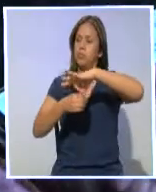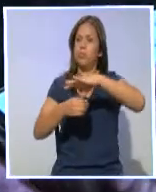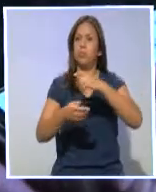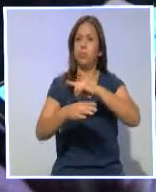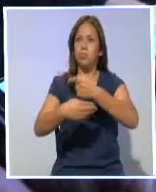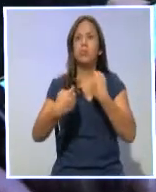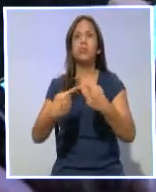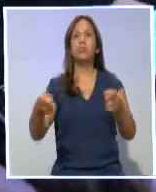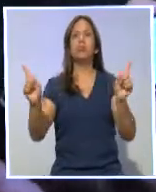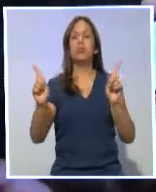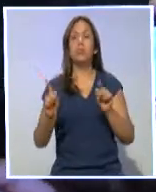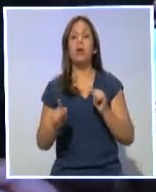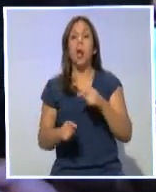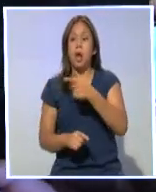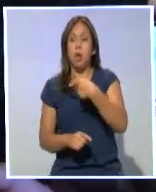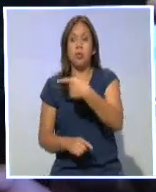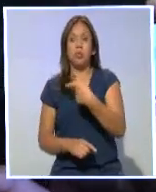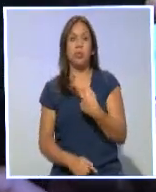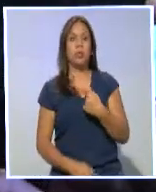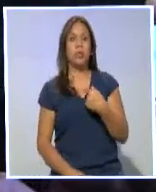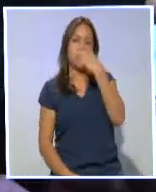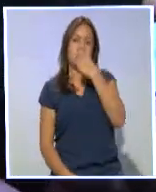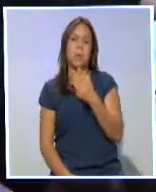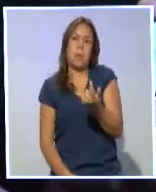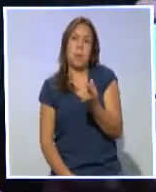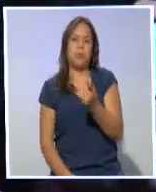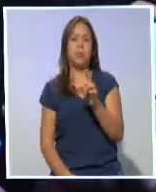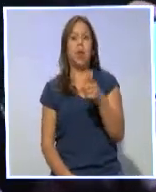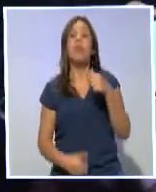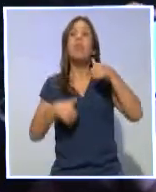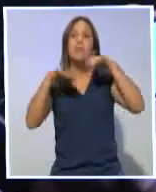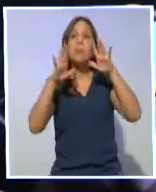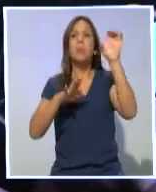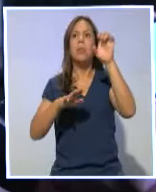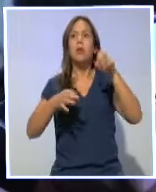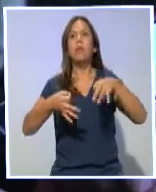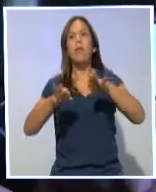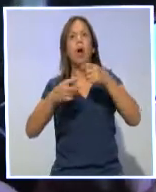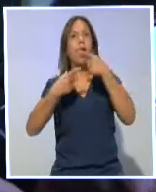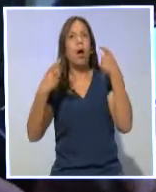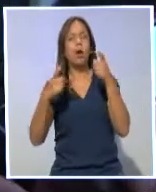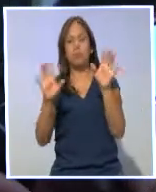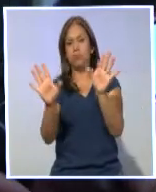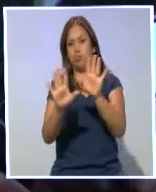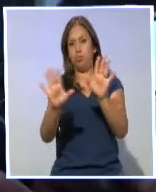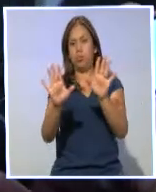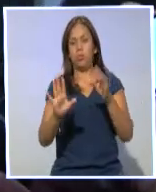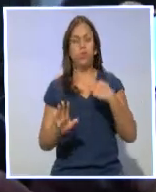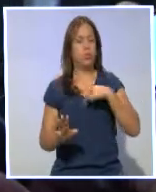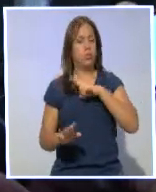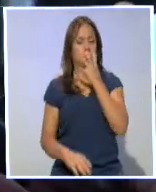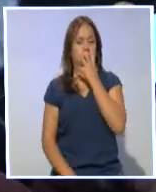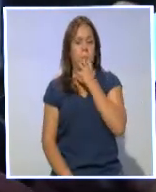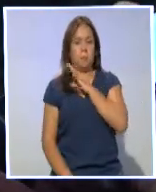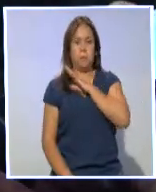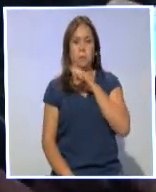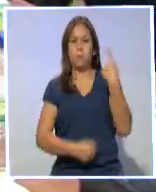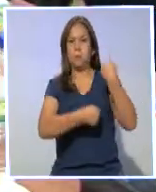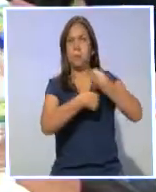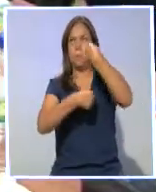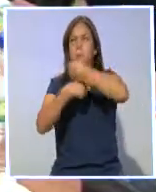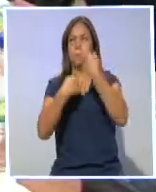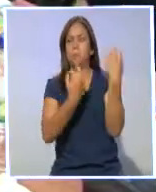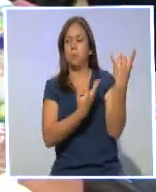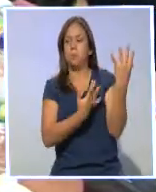No podríamos adelantar bajo ningún concepto si es que es diciembre, enero, febrero, marzo, lo que sí, apenas tengamos el decreto, ahí están los plazos para el